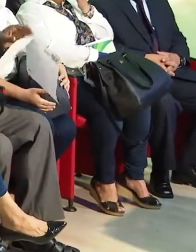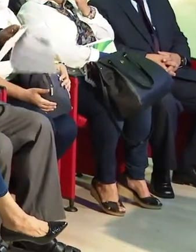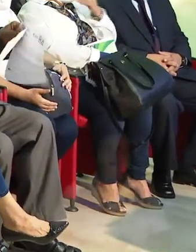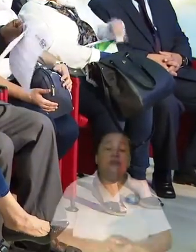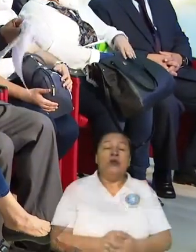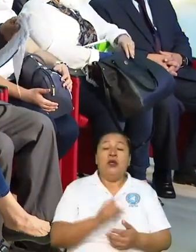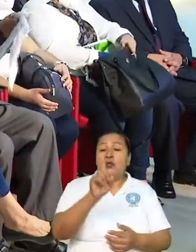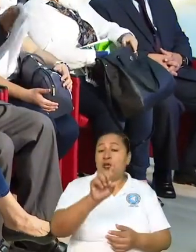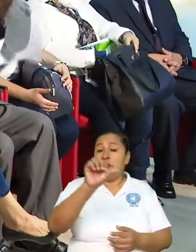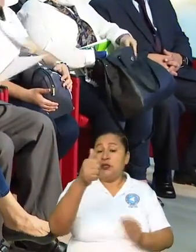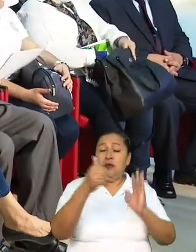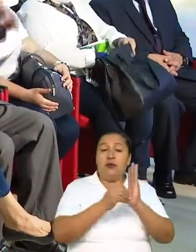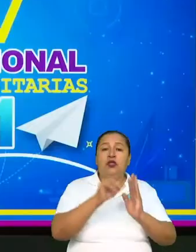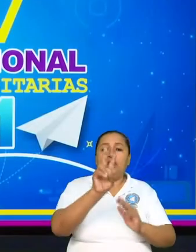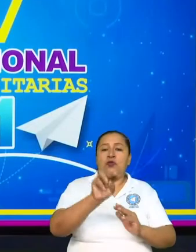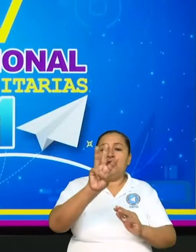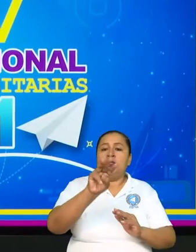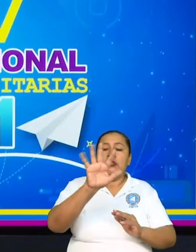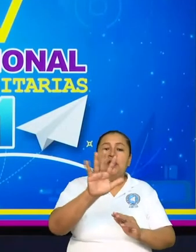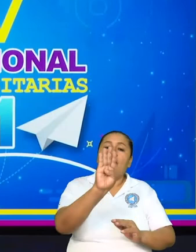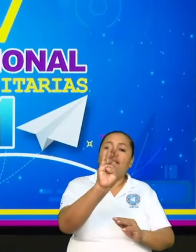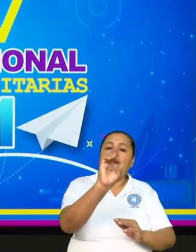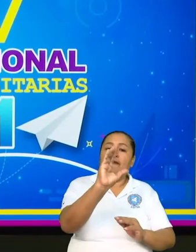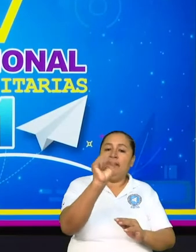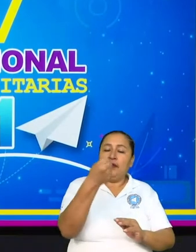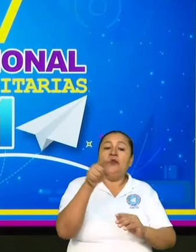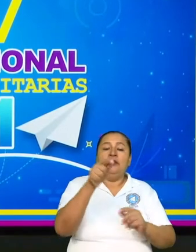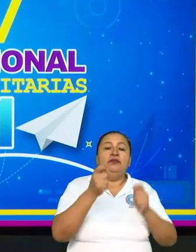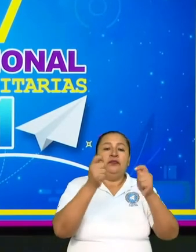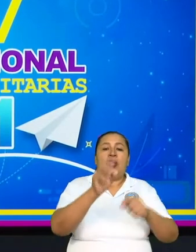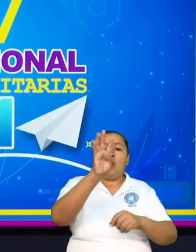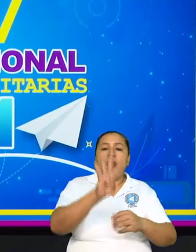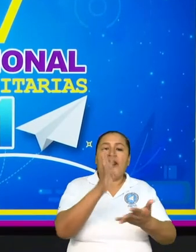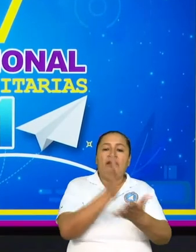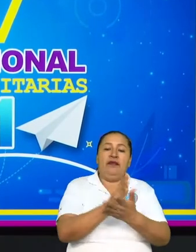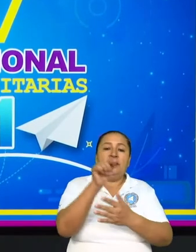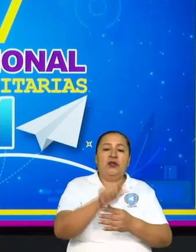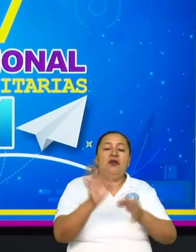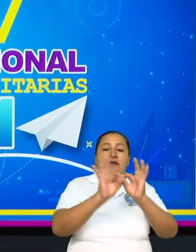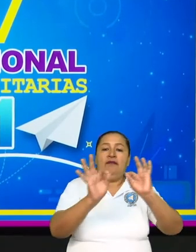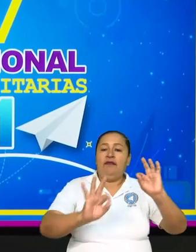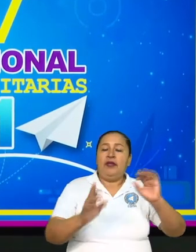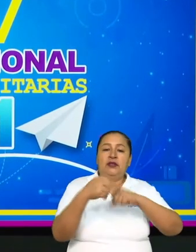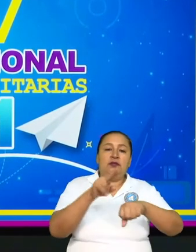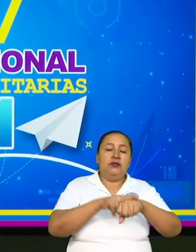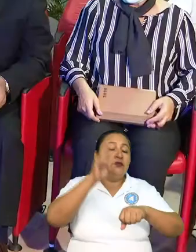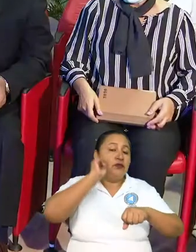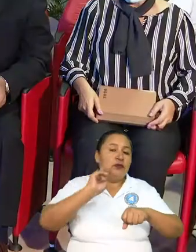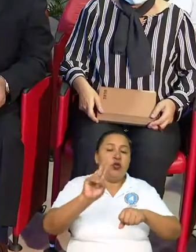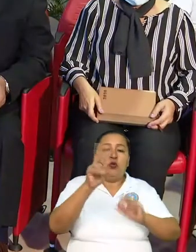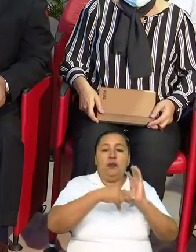Son 16.235 becas que estarán disponibles en la cuarta edición de la Feria Nacional de Becas Universitarias